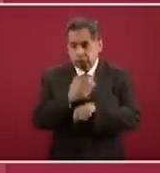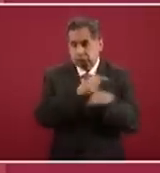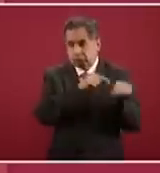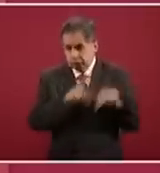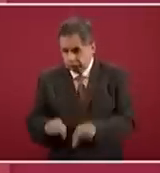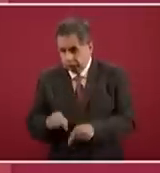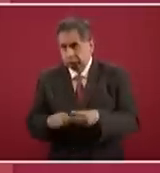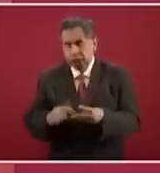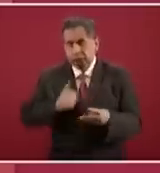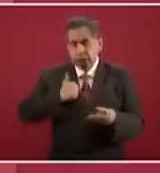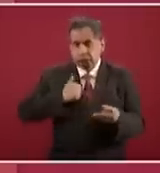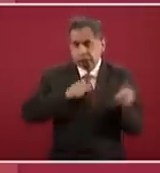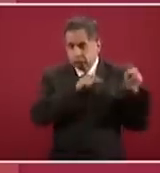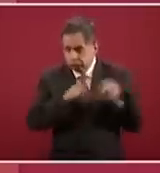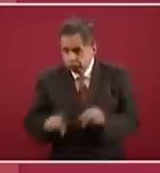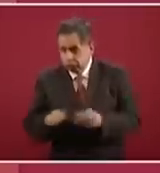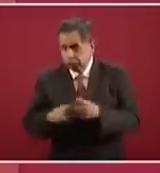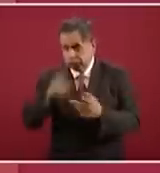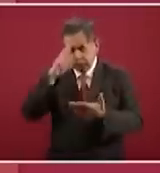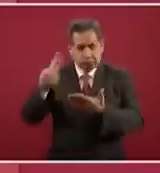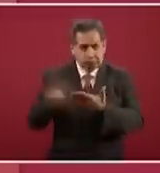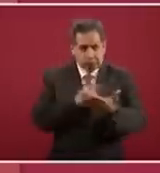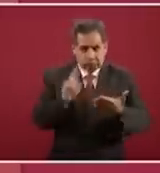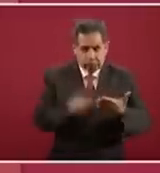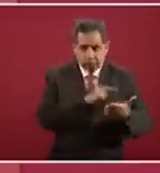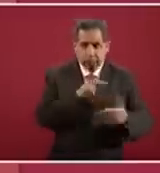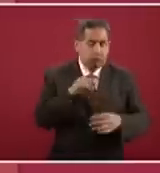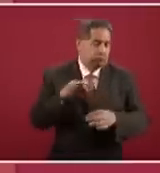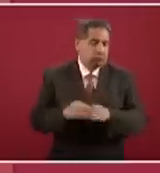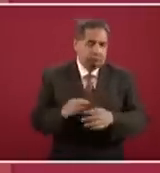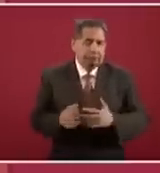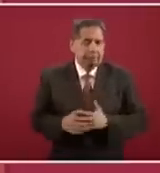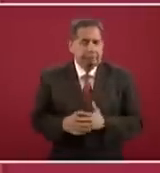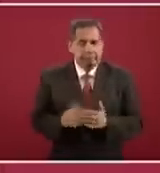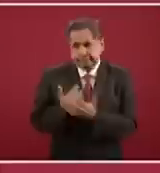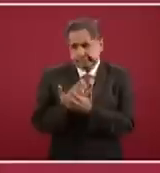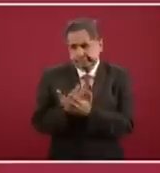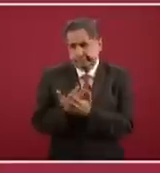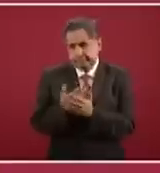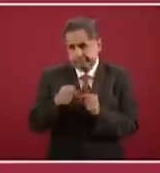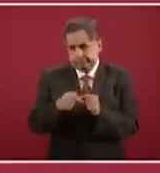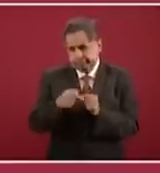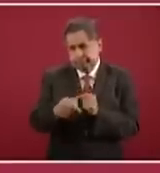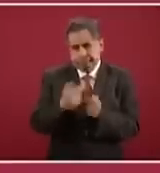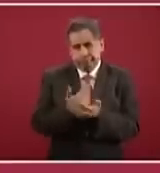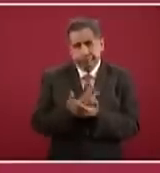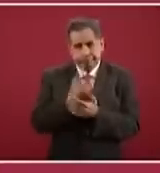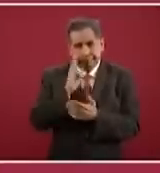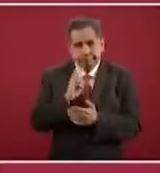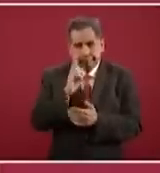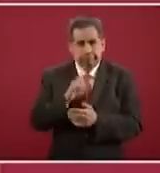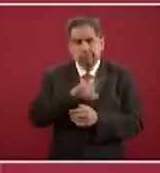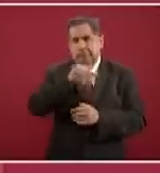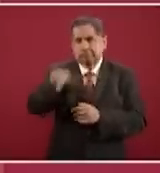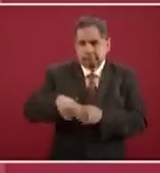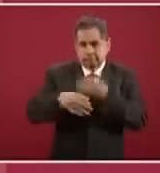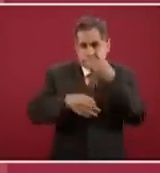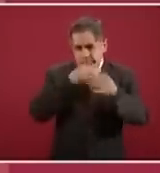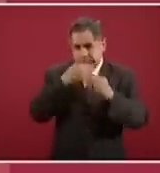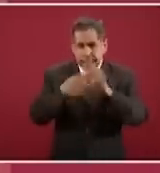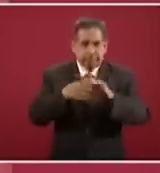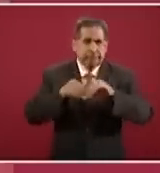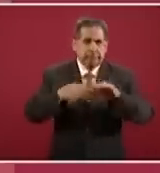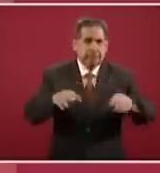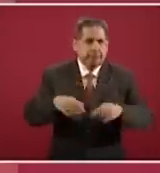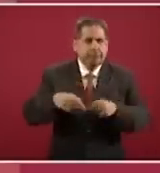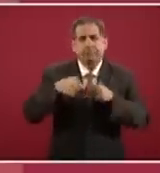de Canadá para la firma. Entonces, vamos a esperar, ya les informamos